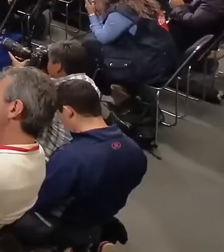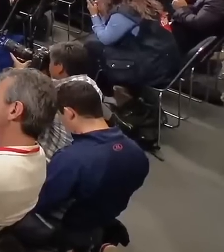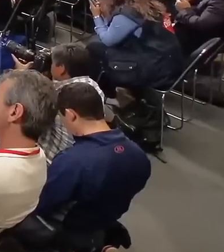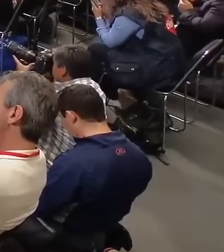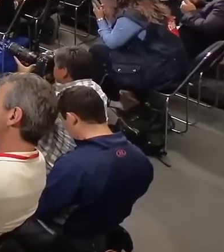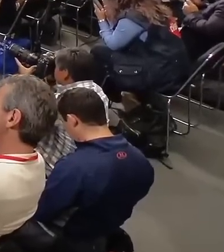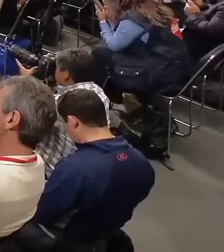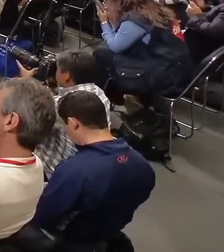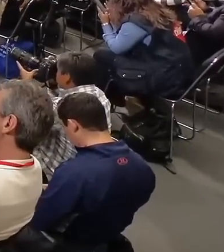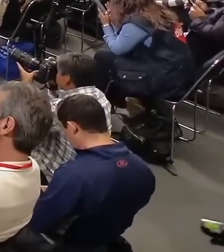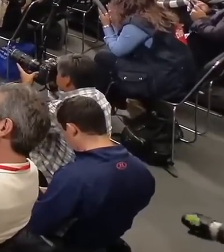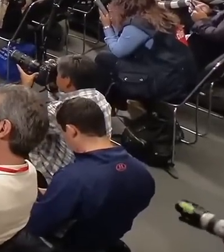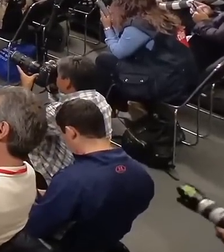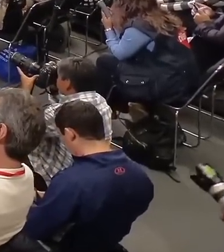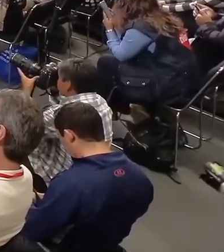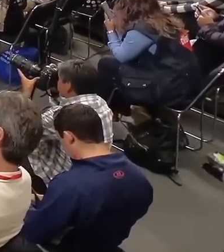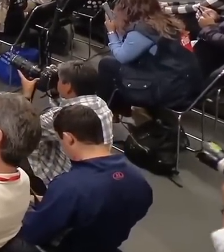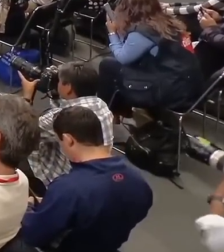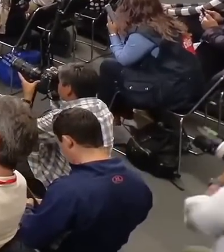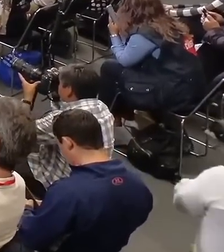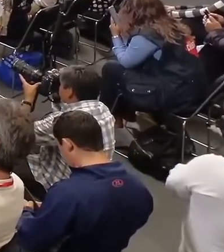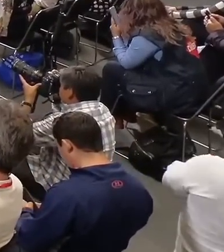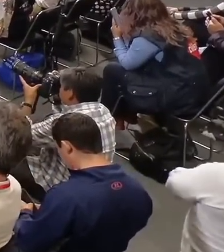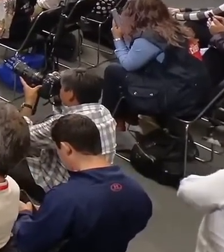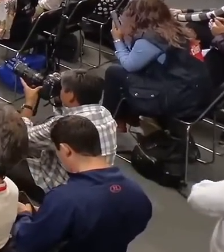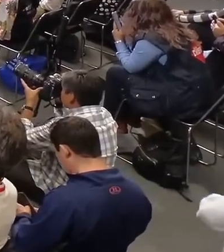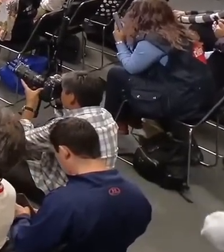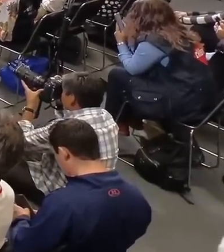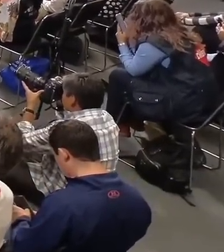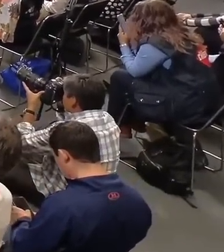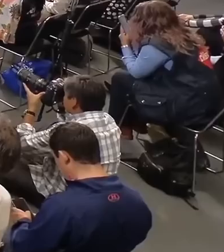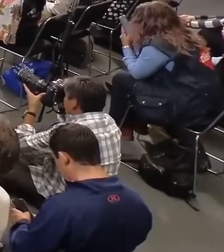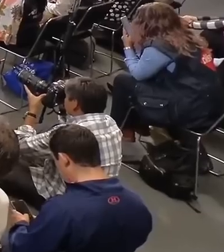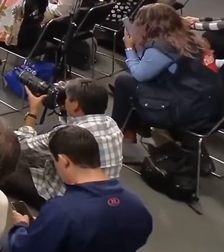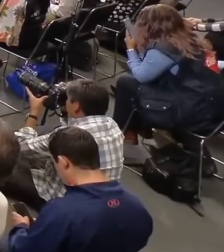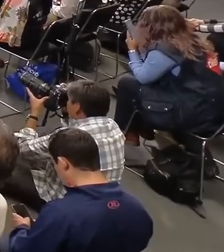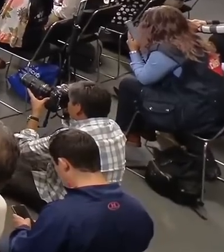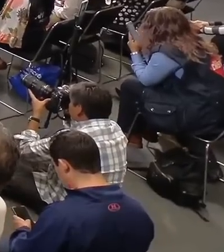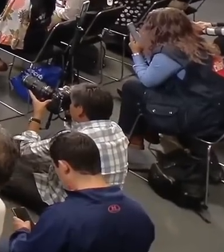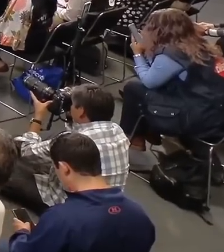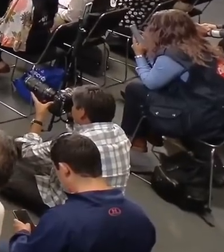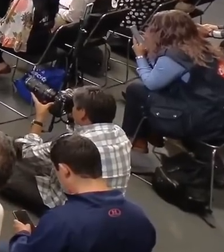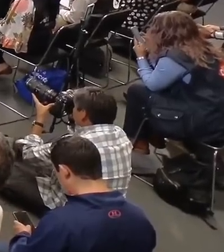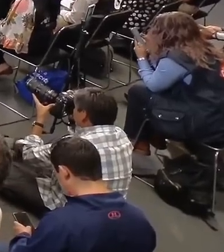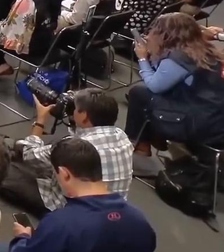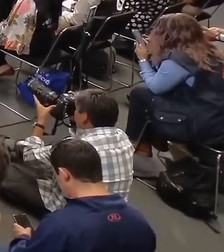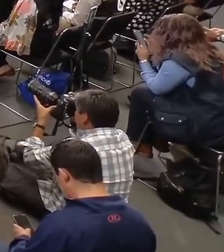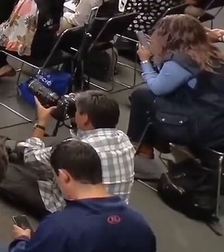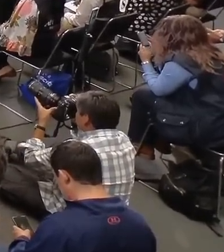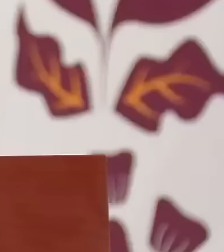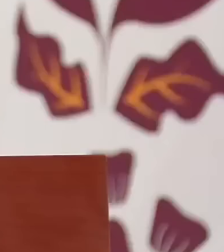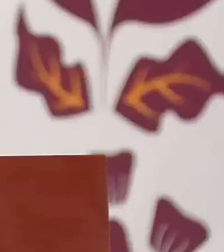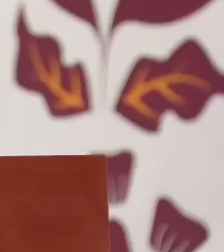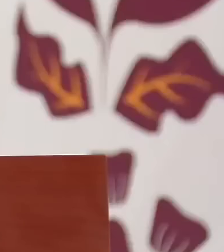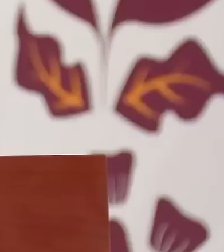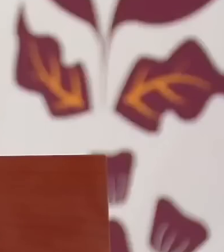momento en 550,000 pesos su construcción sin el predio, porque estamos buscando donaciones de predios